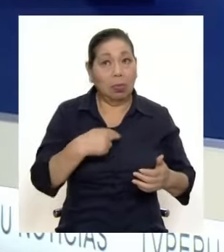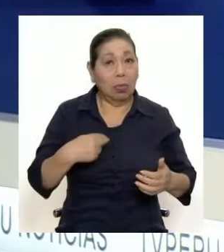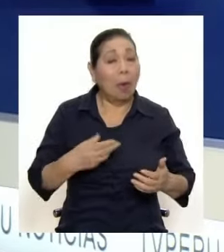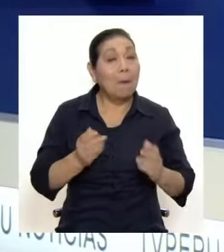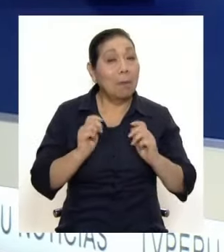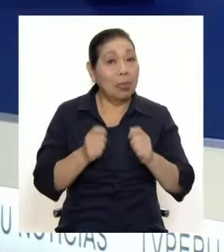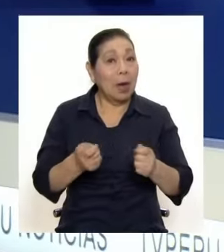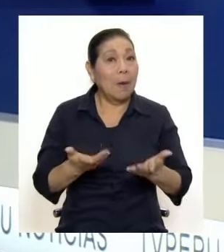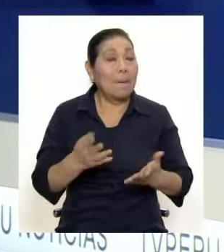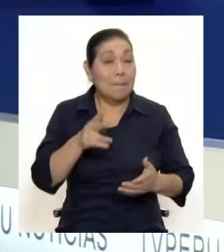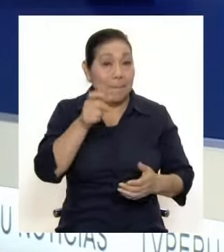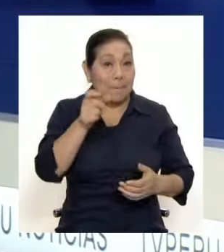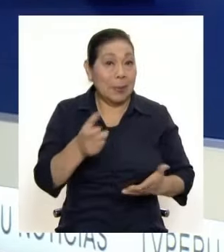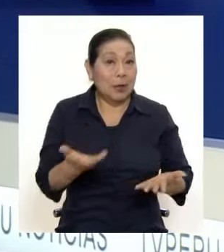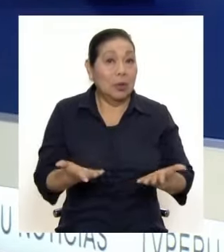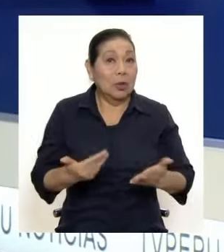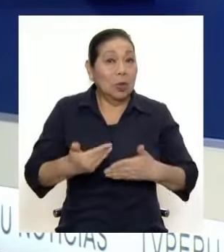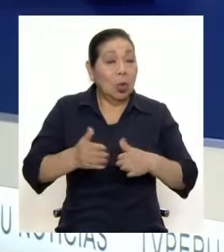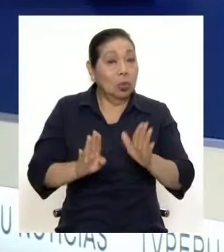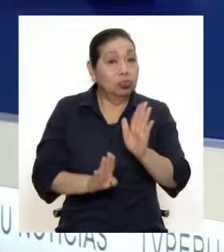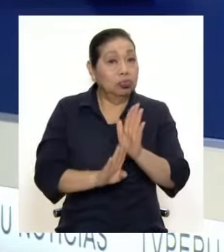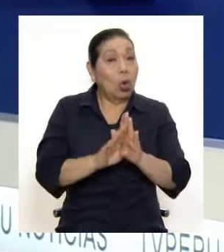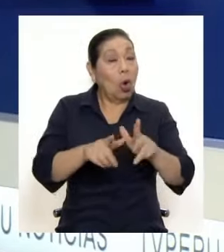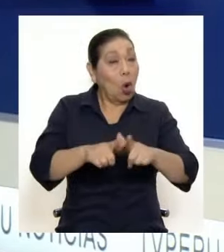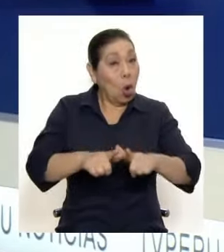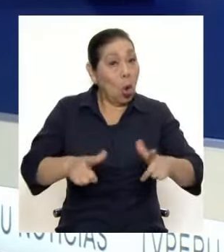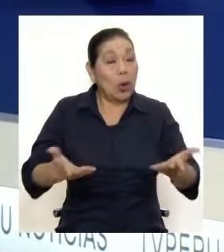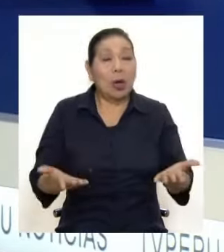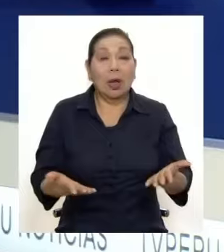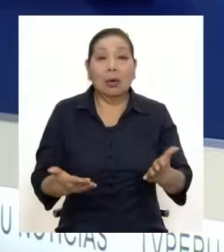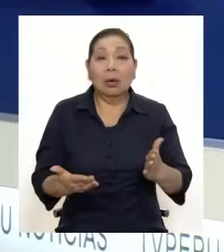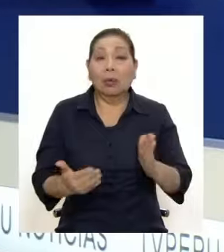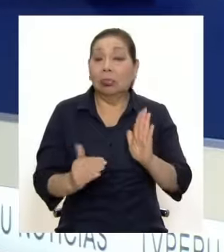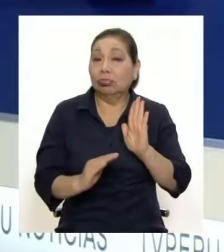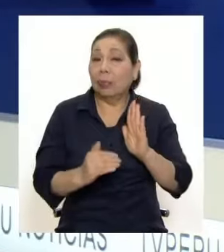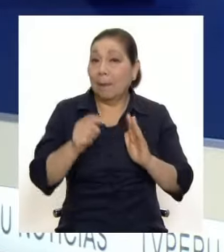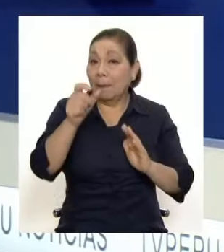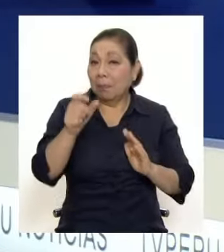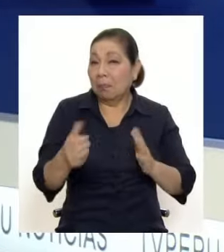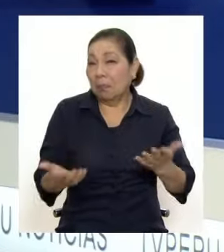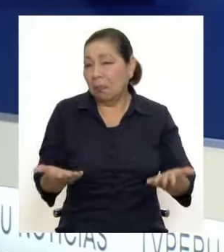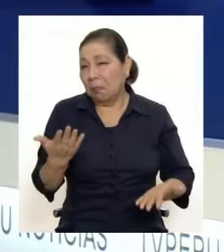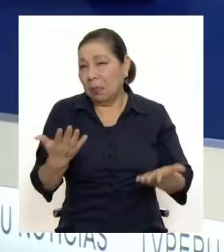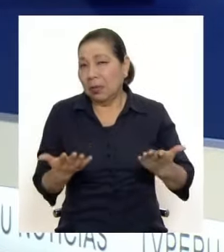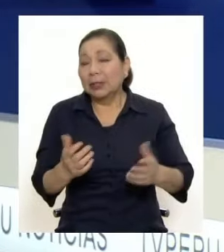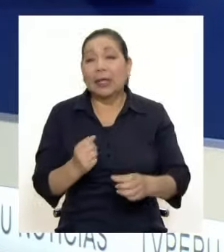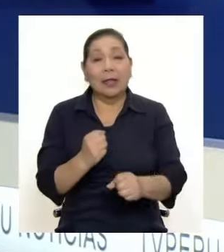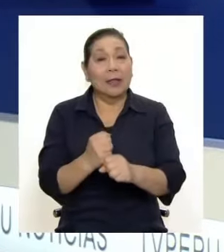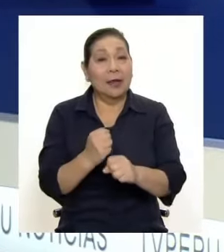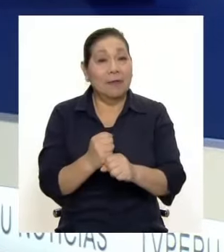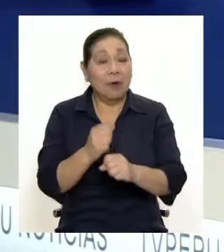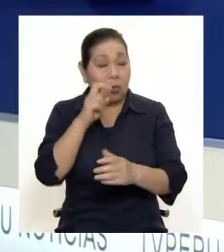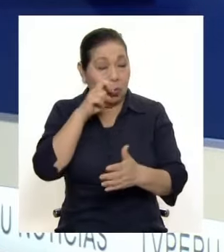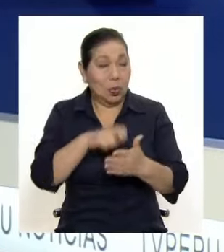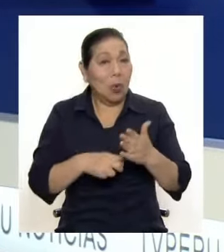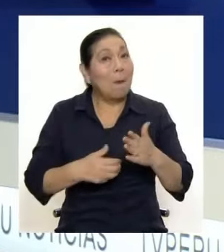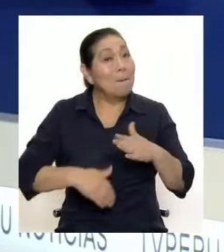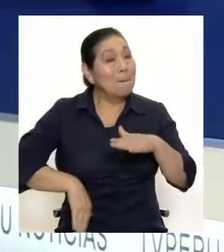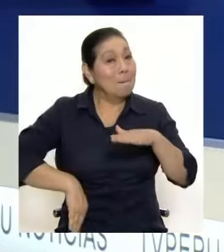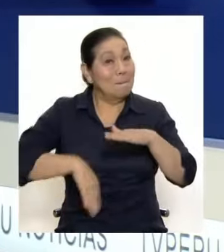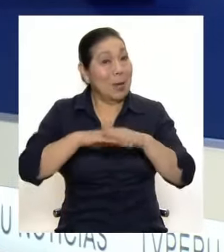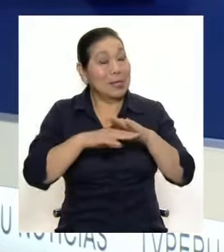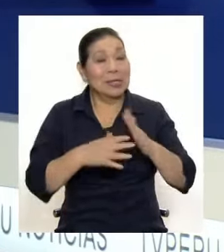dan trabajo a peruanos generan desarrollo local el índice de desarrollo humano alrededor de esas operaciones mineras es mucho